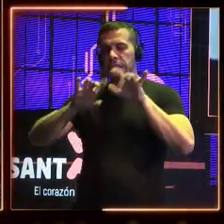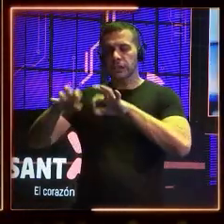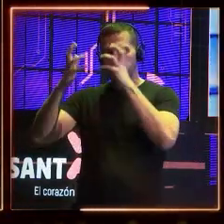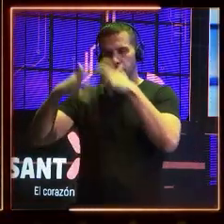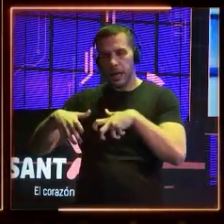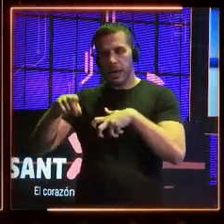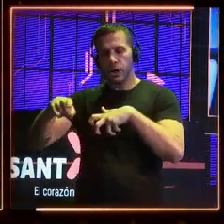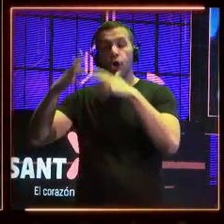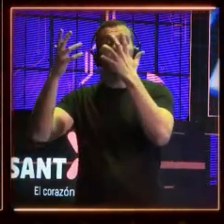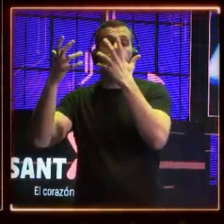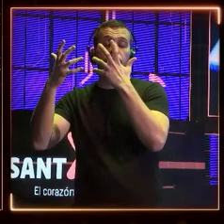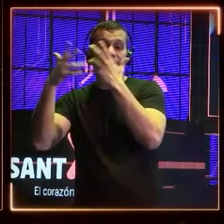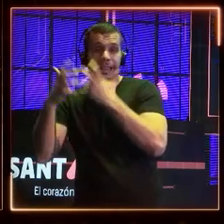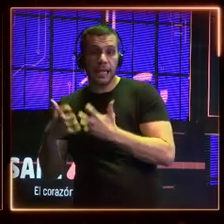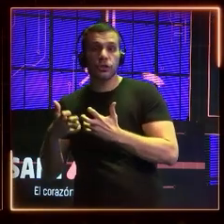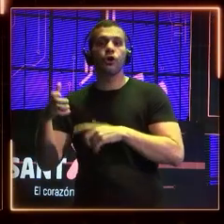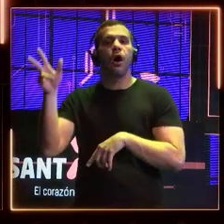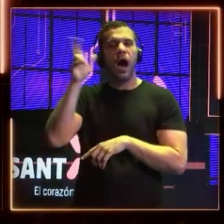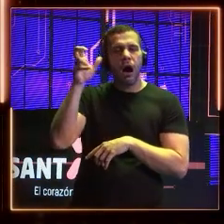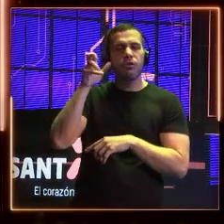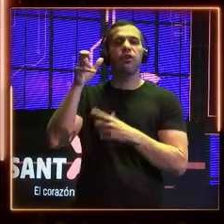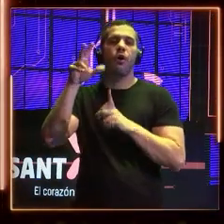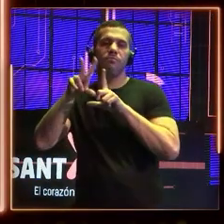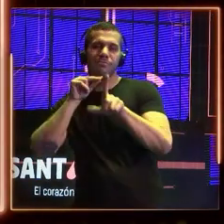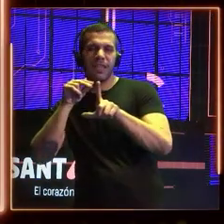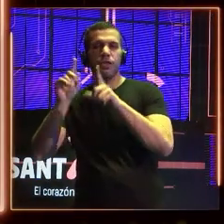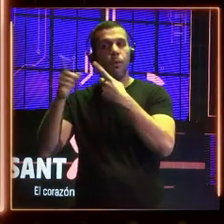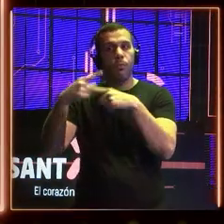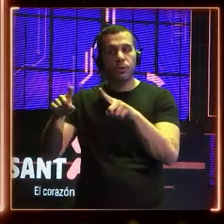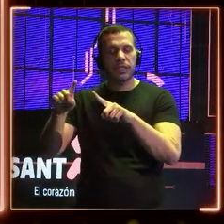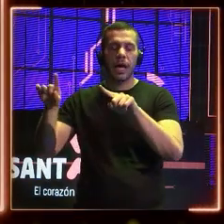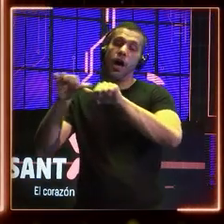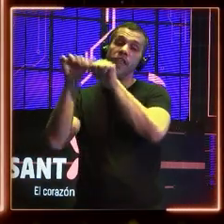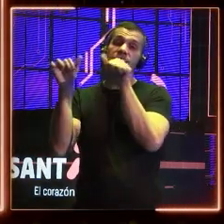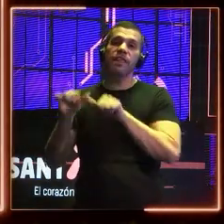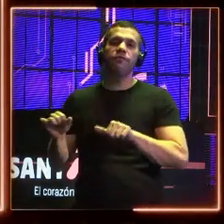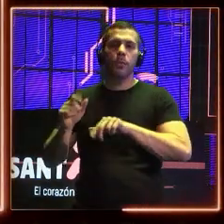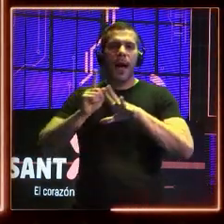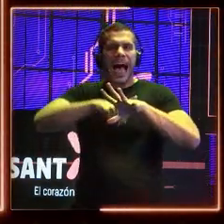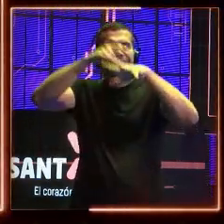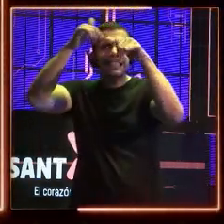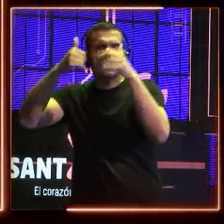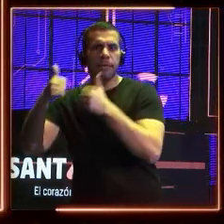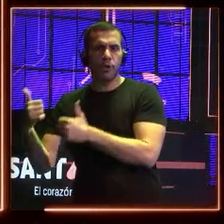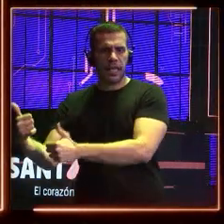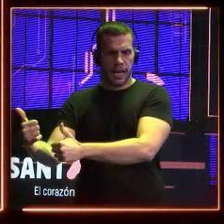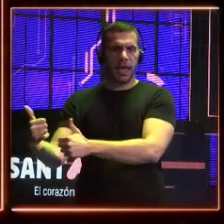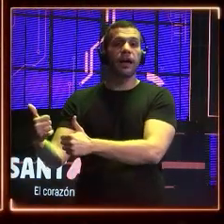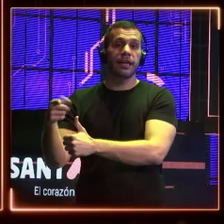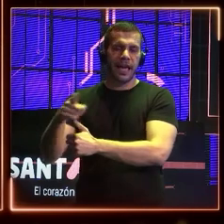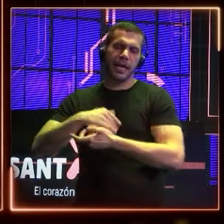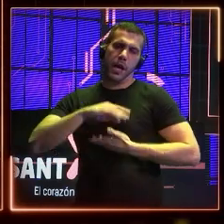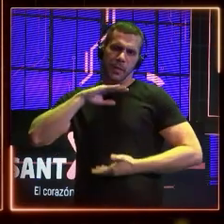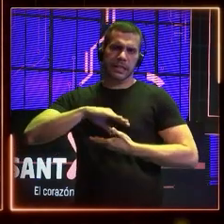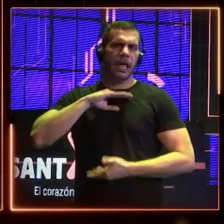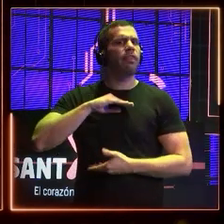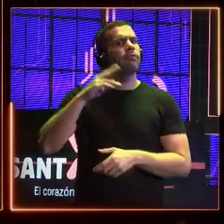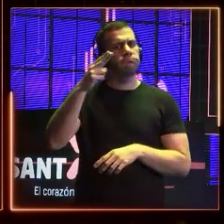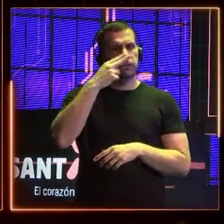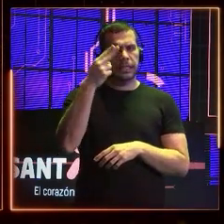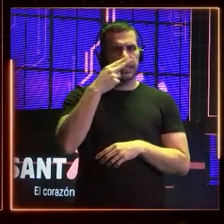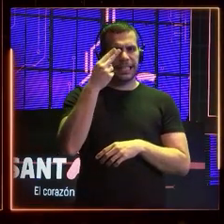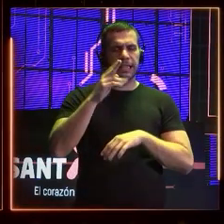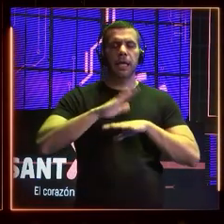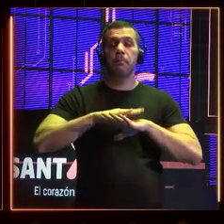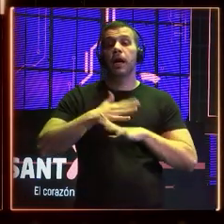audio con vídeos con música de forma simultánea y eso permite una serie de capacidades muy interesantes antes a la hora